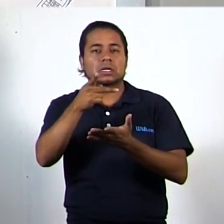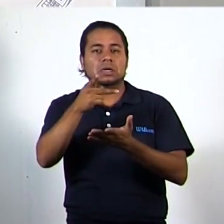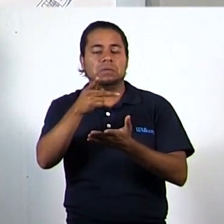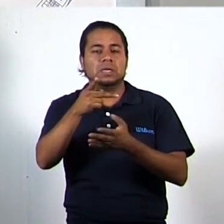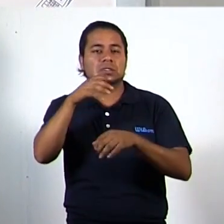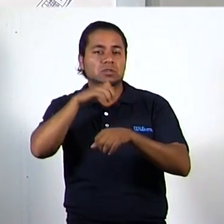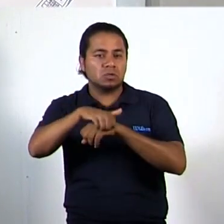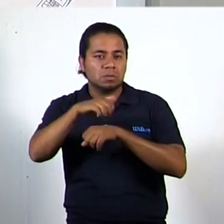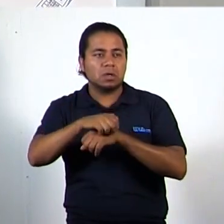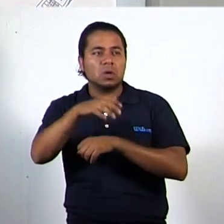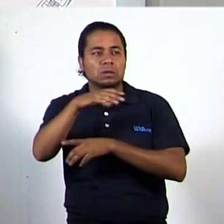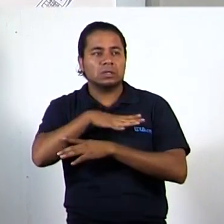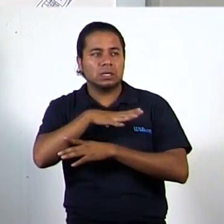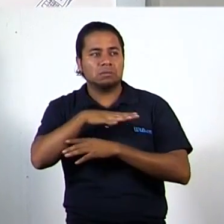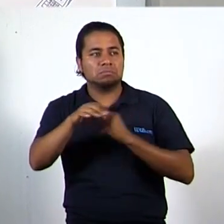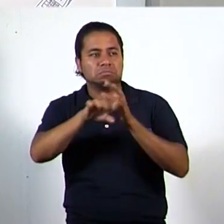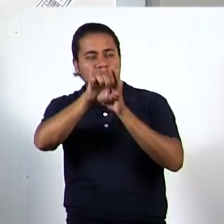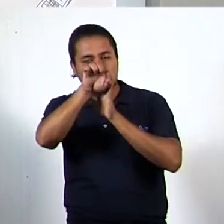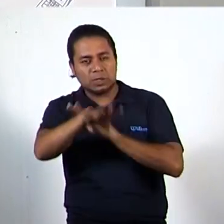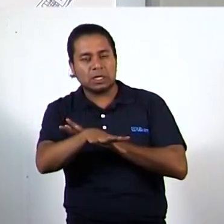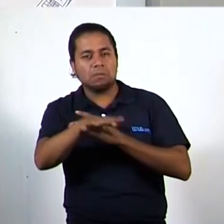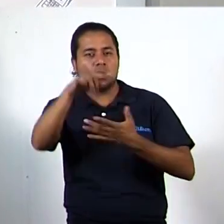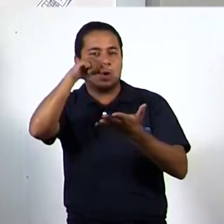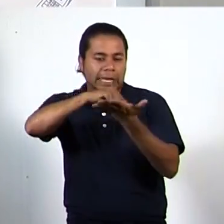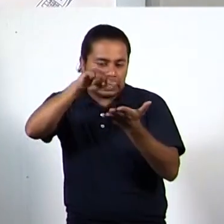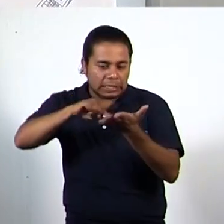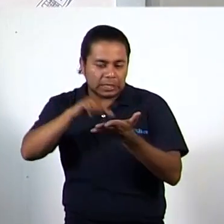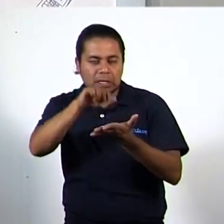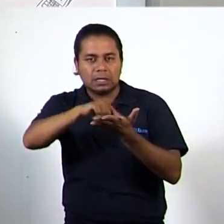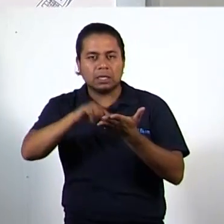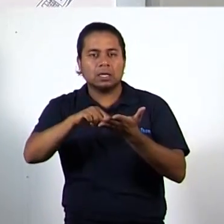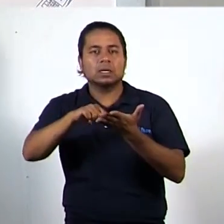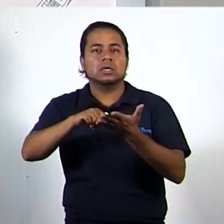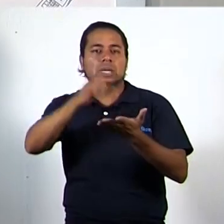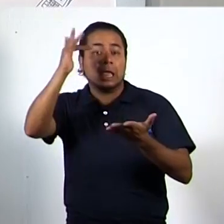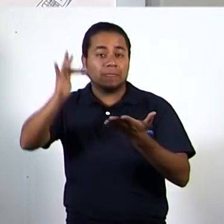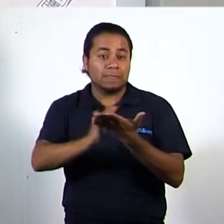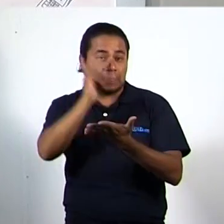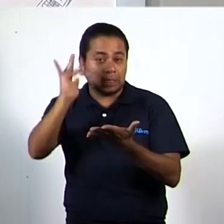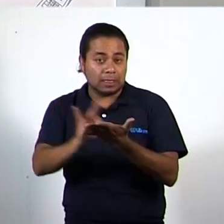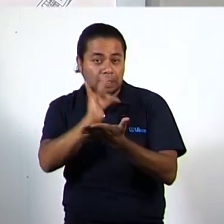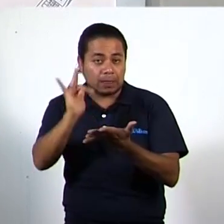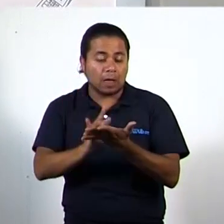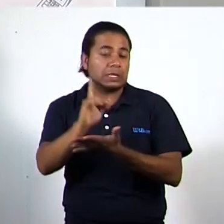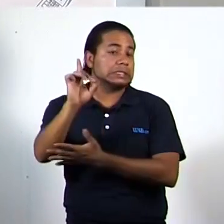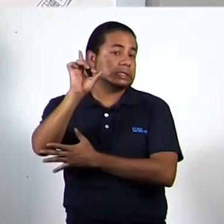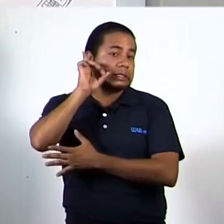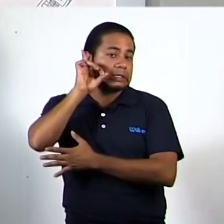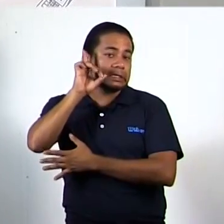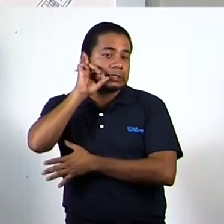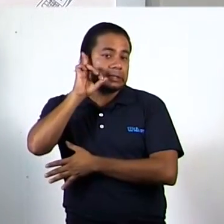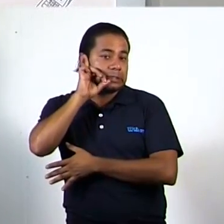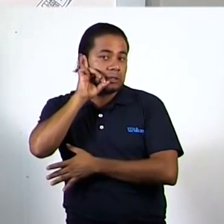en los aparatos electrónicos. En una calculadora, por ejemplo, en una tablet, en tu mismo celular vienen